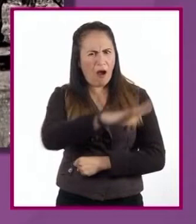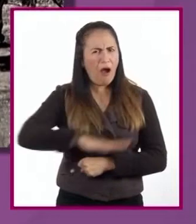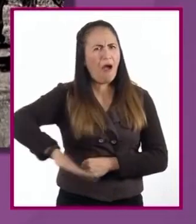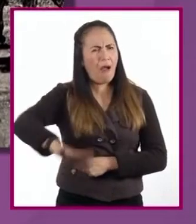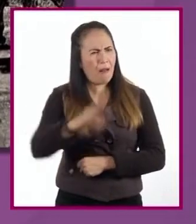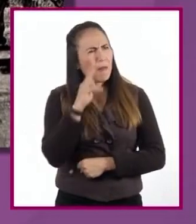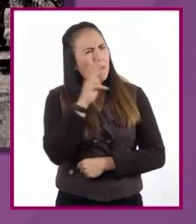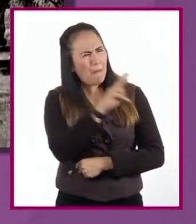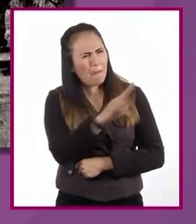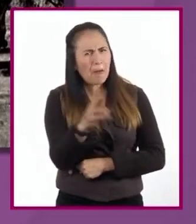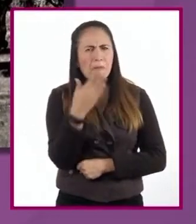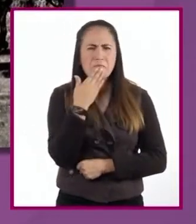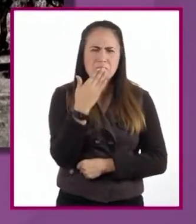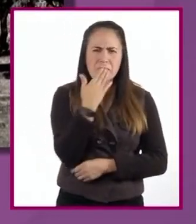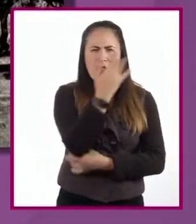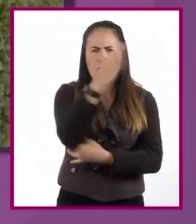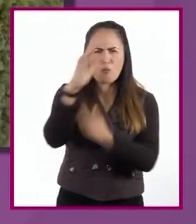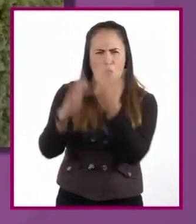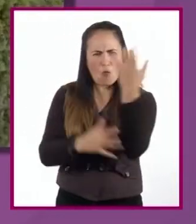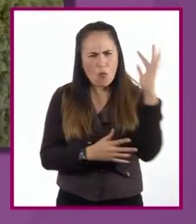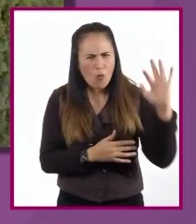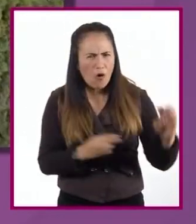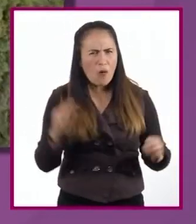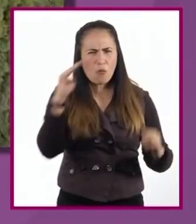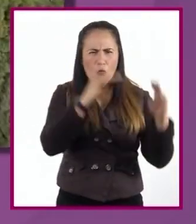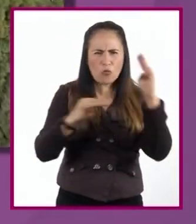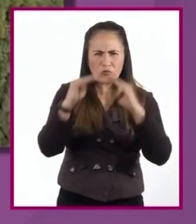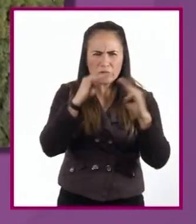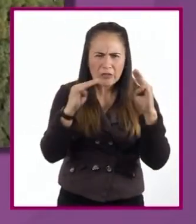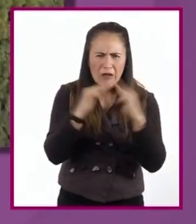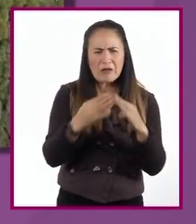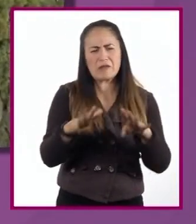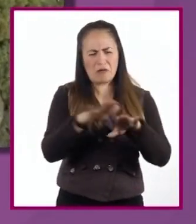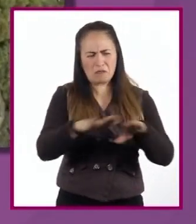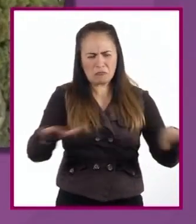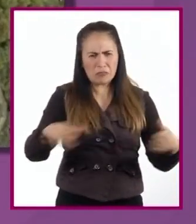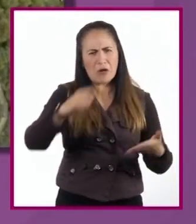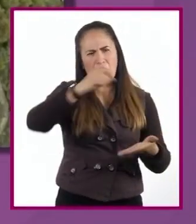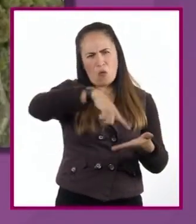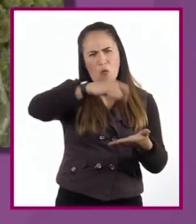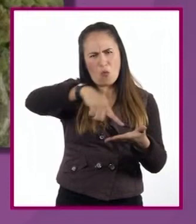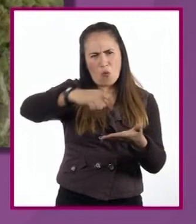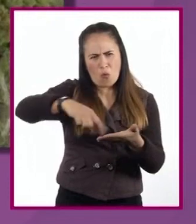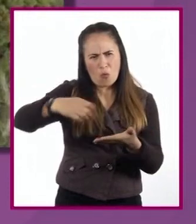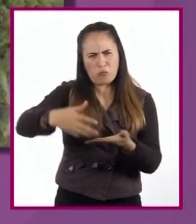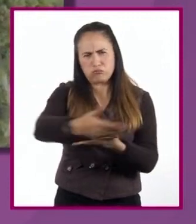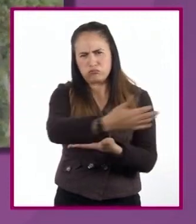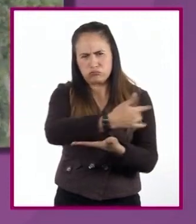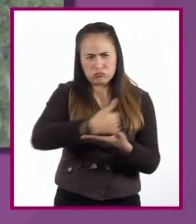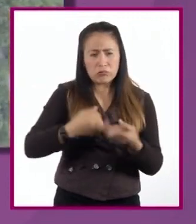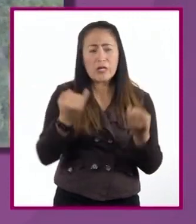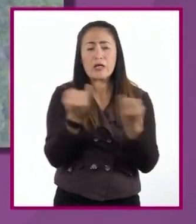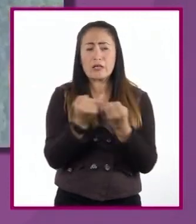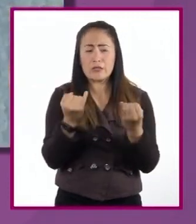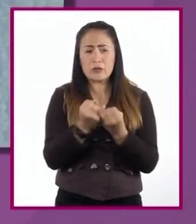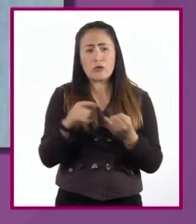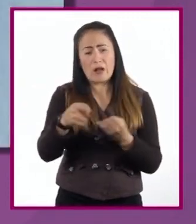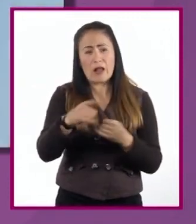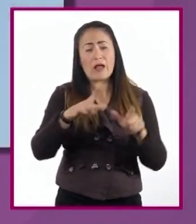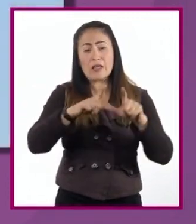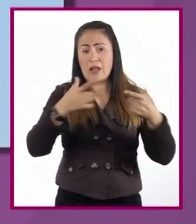sus recursos, forestales montañosos, de caza, de suelos agrícolas y principalmente los provenientes del